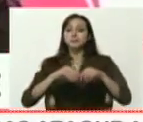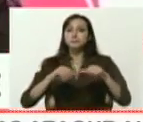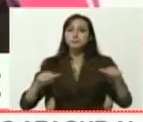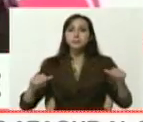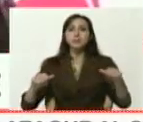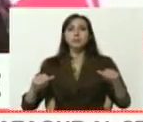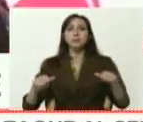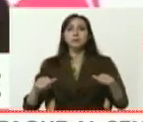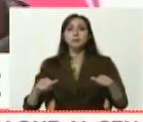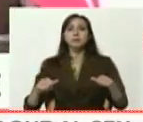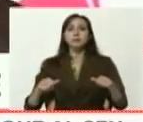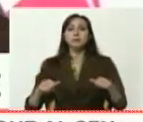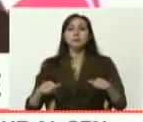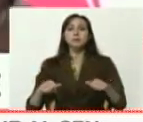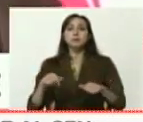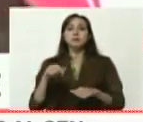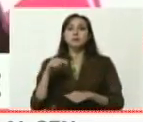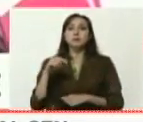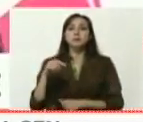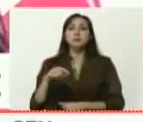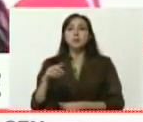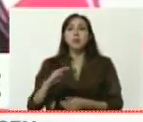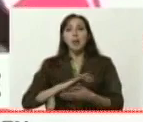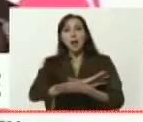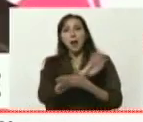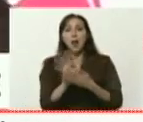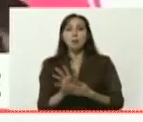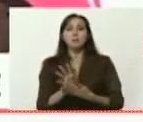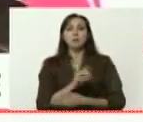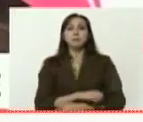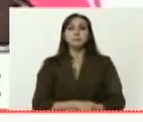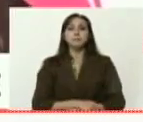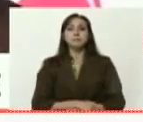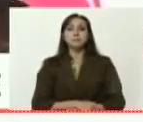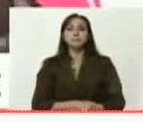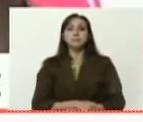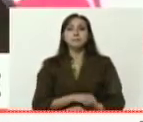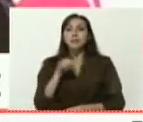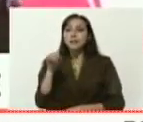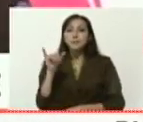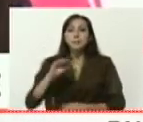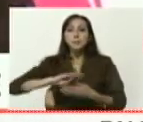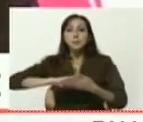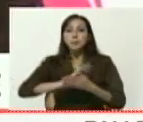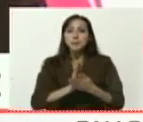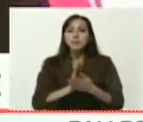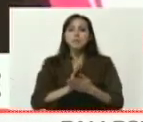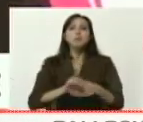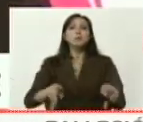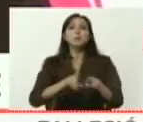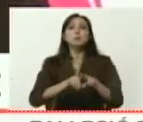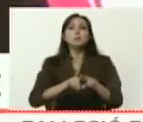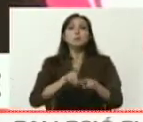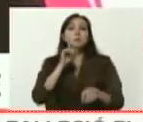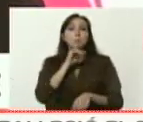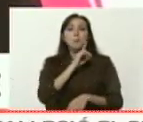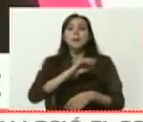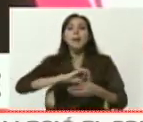momento era parto, parto del alba. Ese amanecer le dieron el nombre al alba,